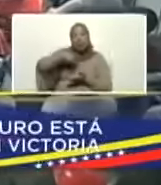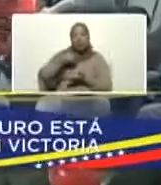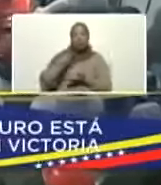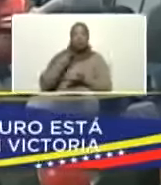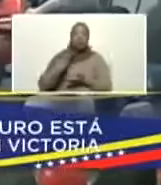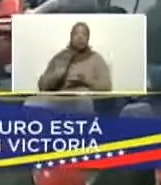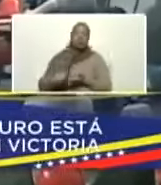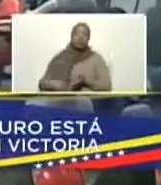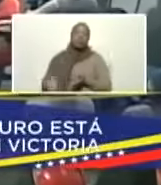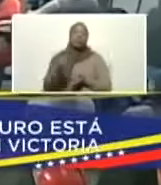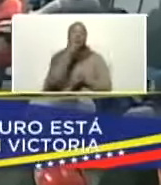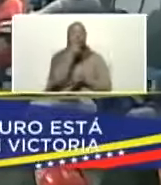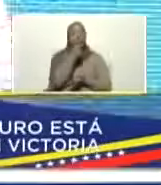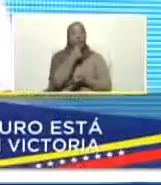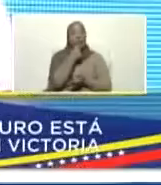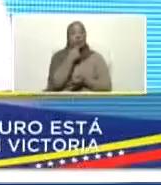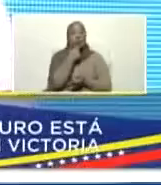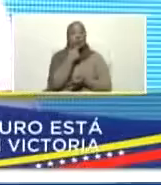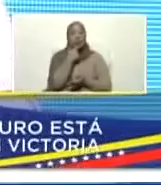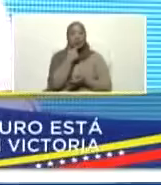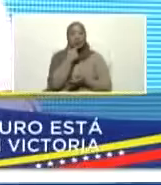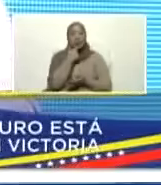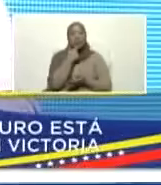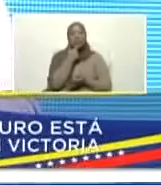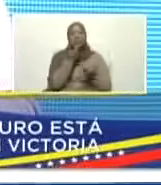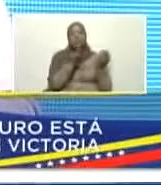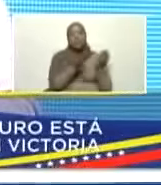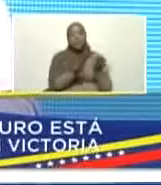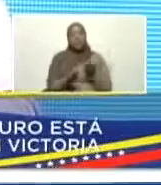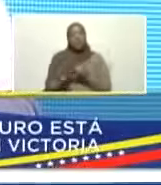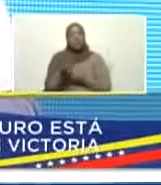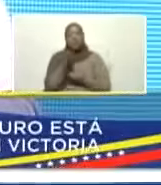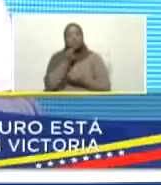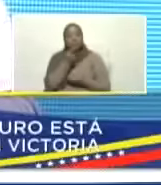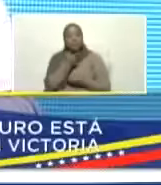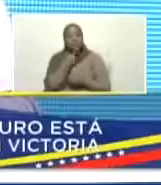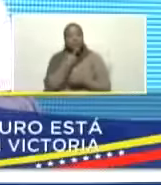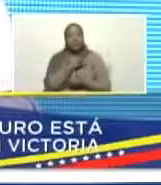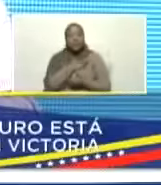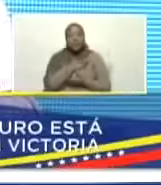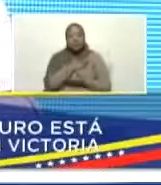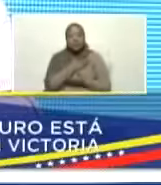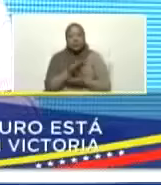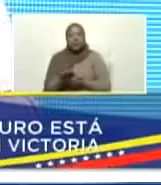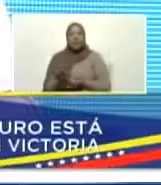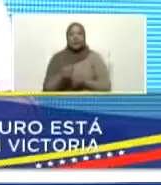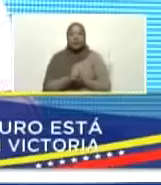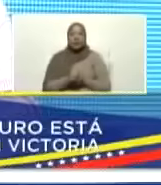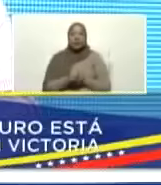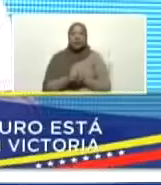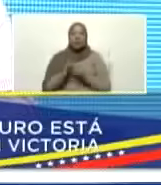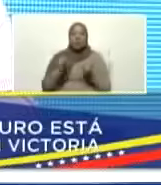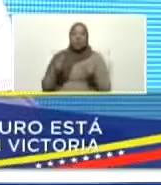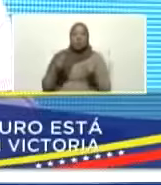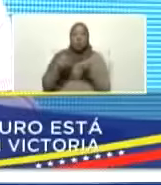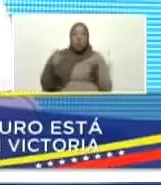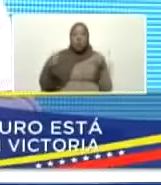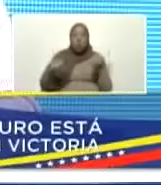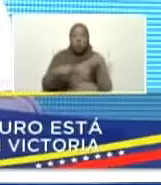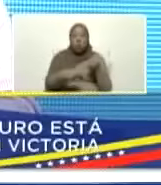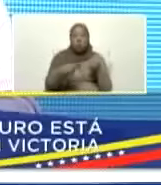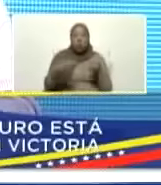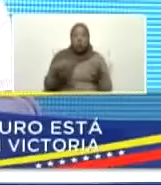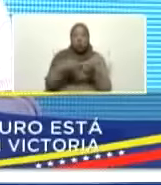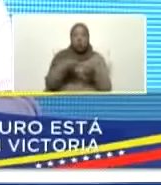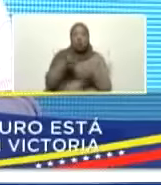Muy bonito ese recibimiento en el momento en que llegué a entregar, a inaugurar esta sede nueva de la UNEFA